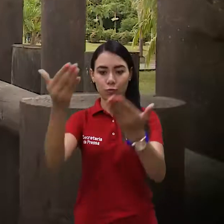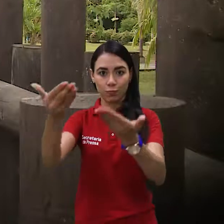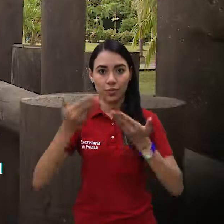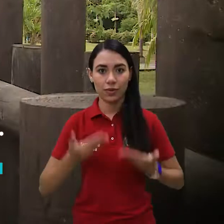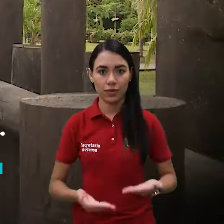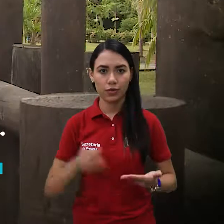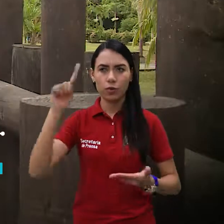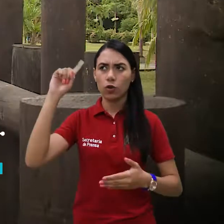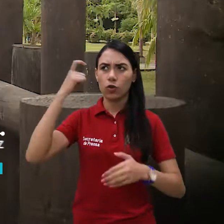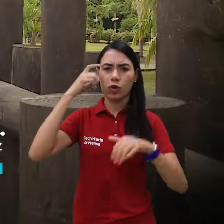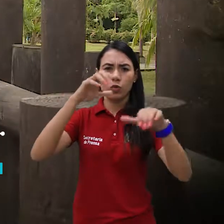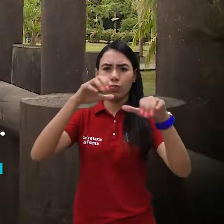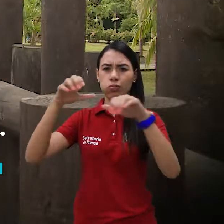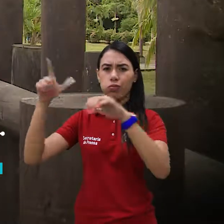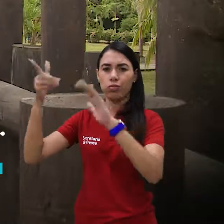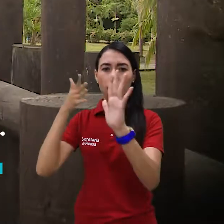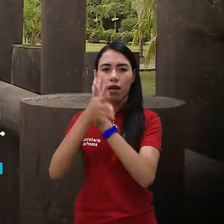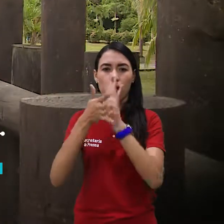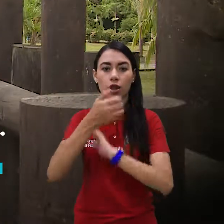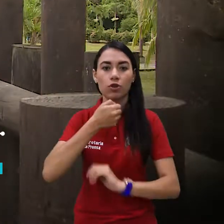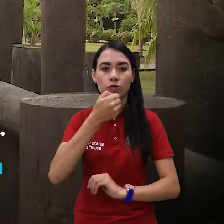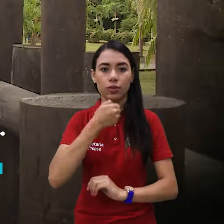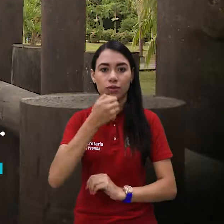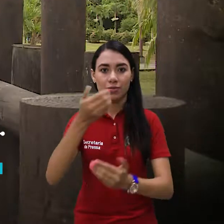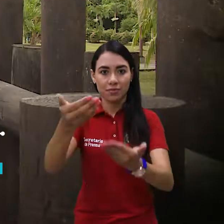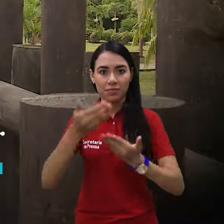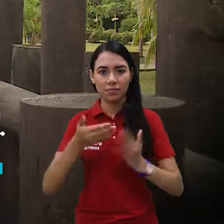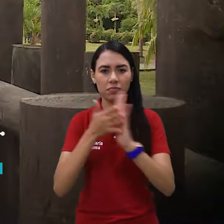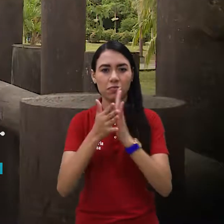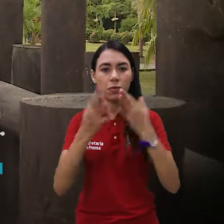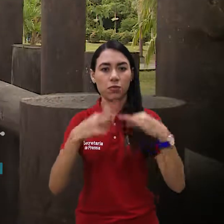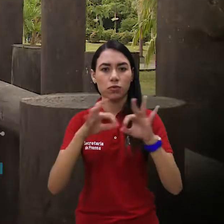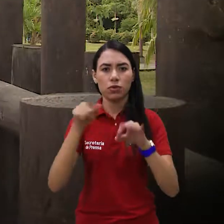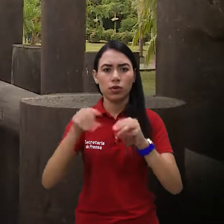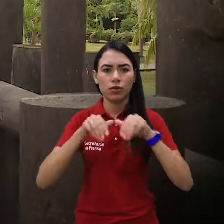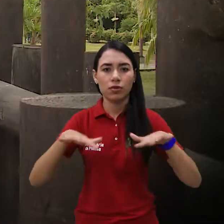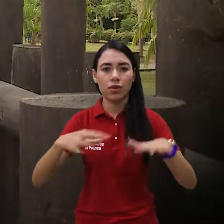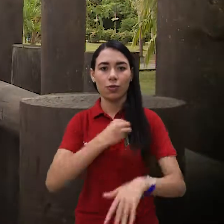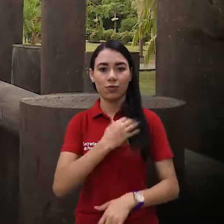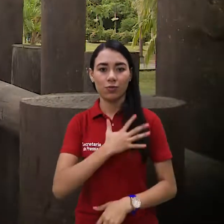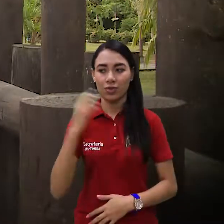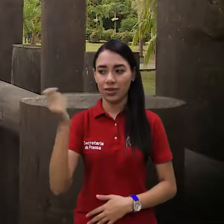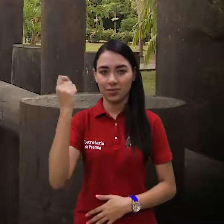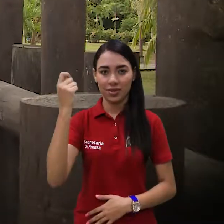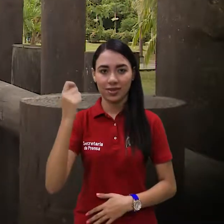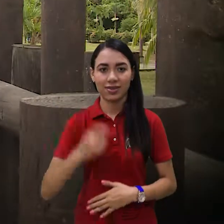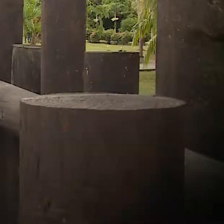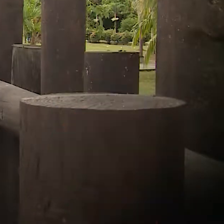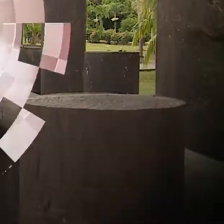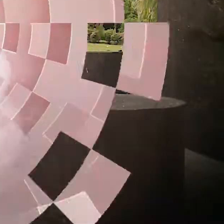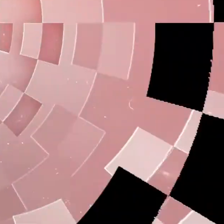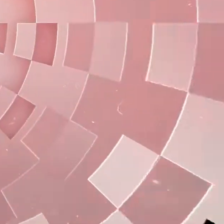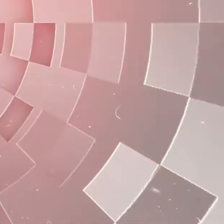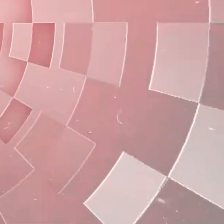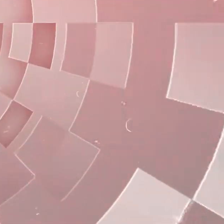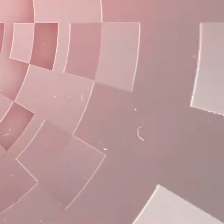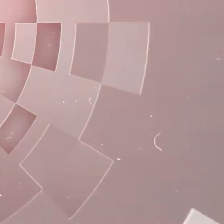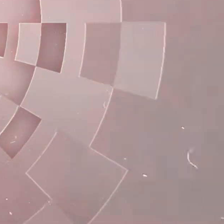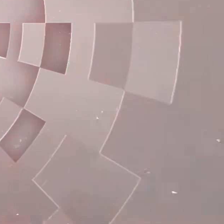Bienvenidos al informativo. Aquí les contaremos las noticias del gobierno departamental que trabaja para hacer del Meta la tierra de las oportunidades.